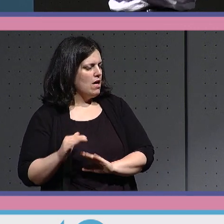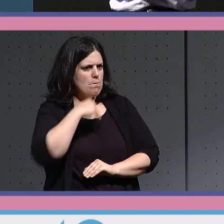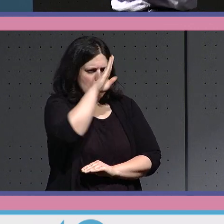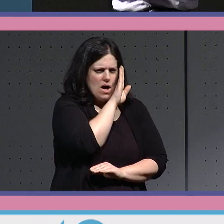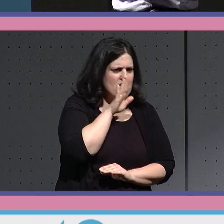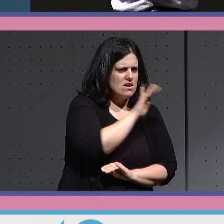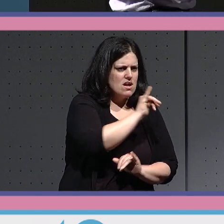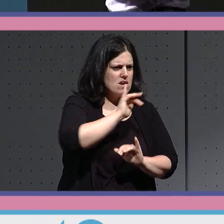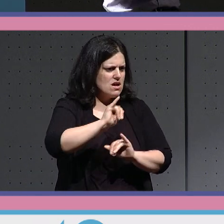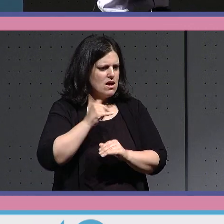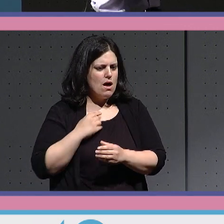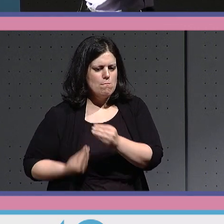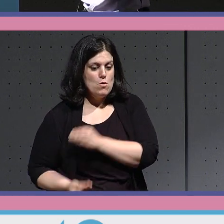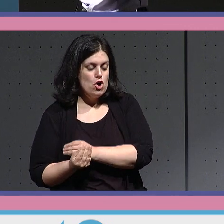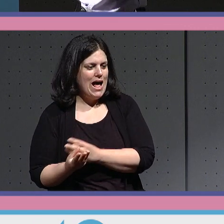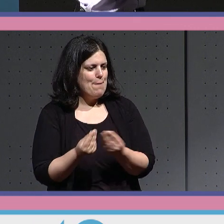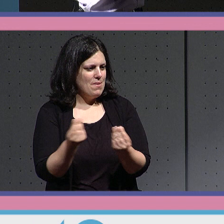genes, con otros genes o con el ambiente.